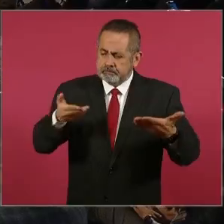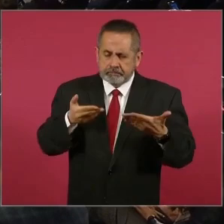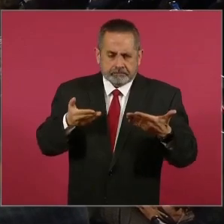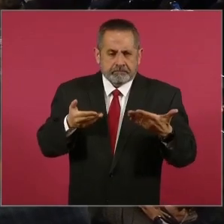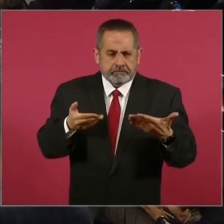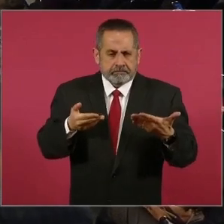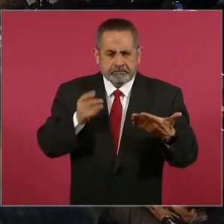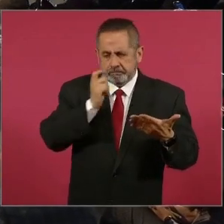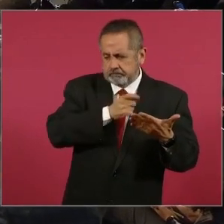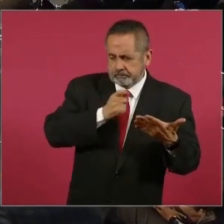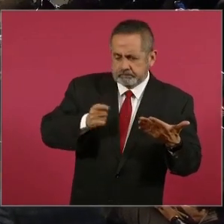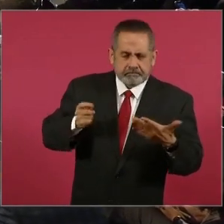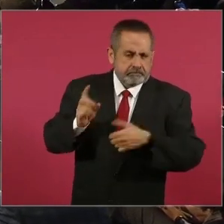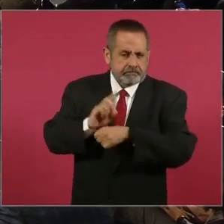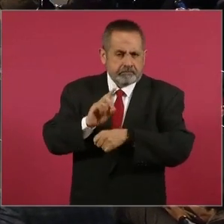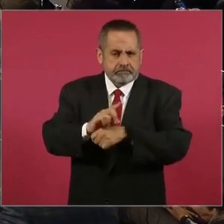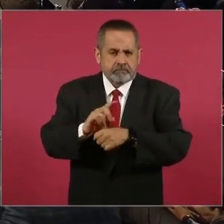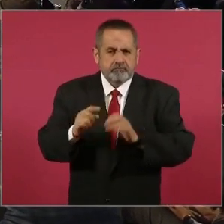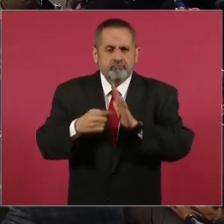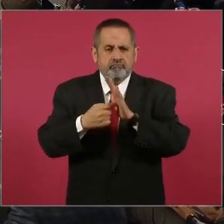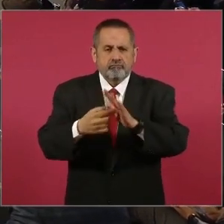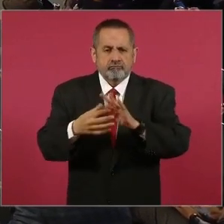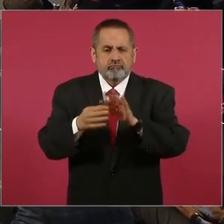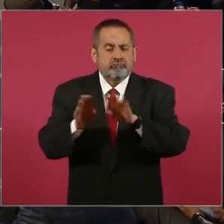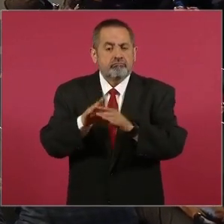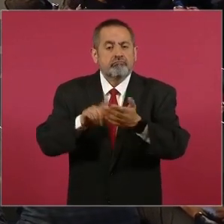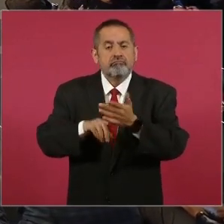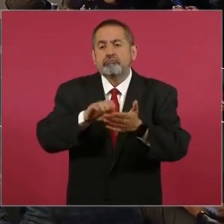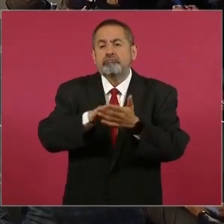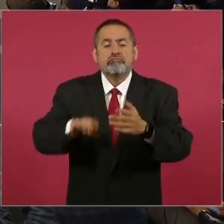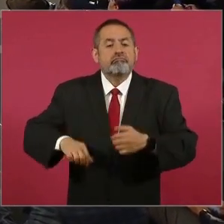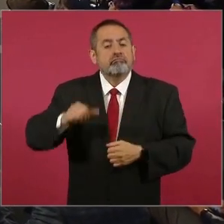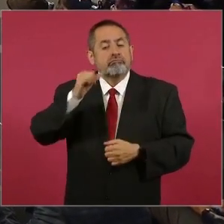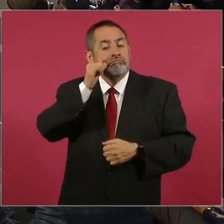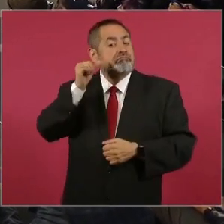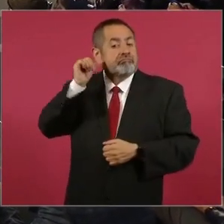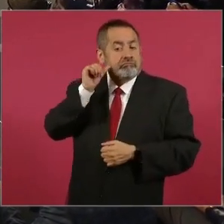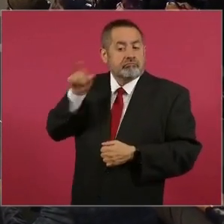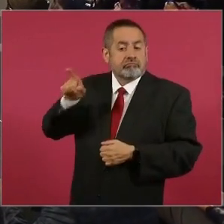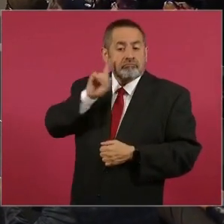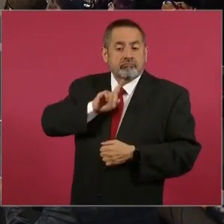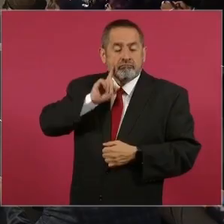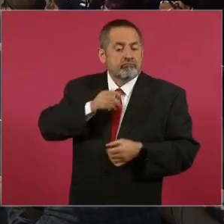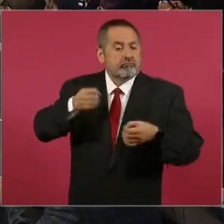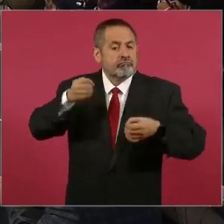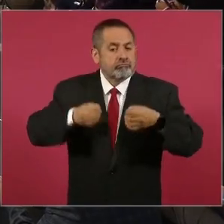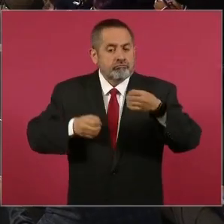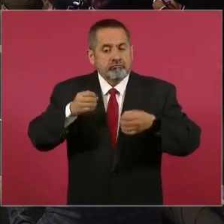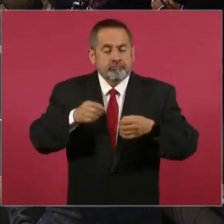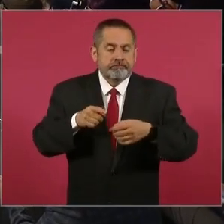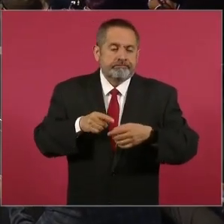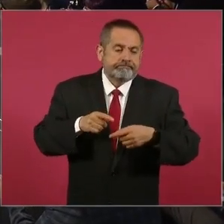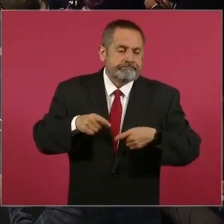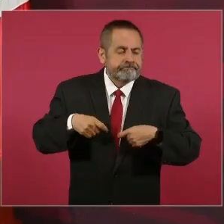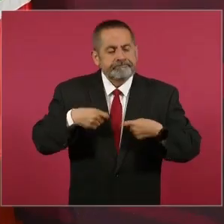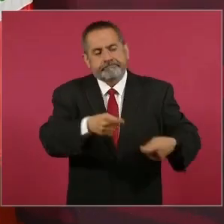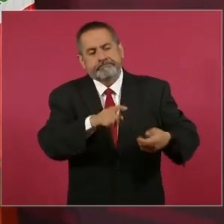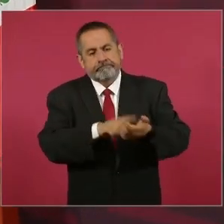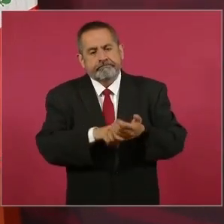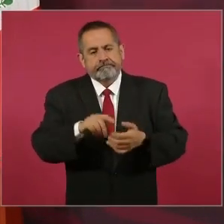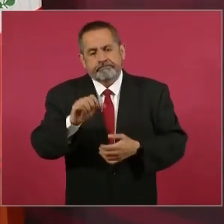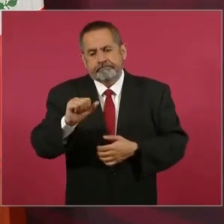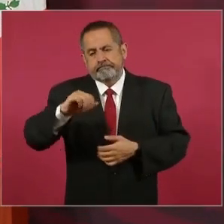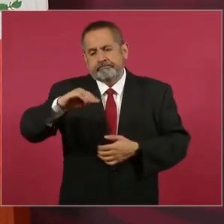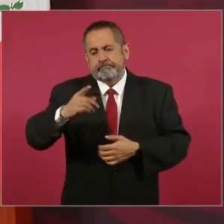parte de lo que sucede te puedo decir que ayer una juez le dio un Amparo al